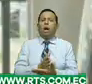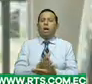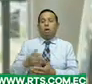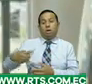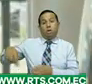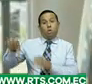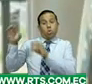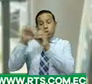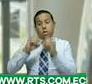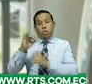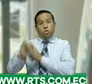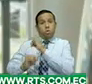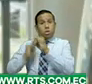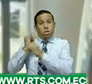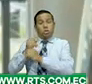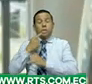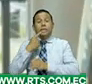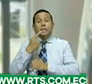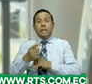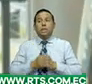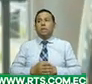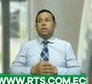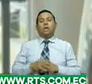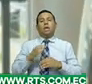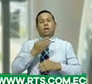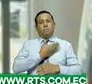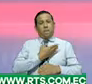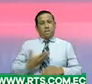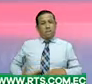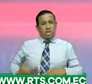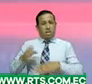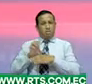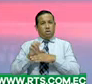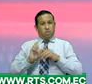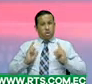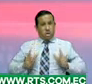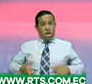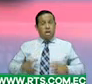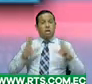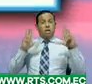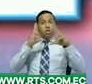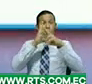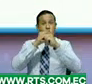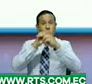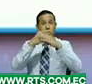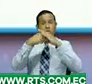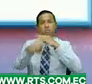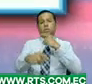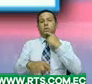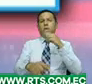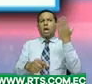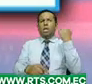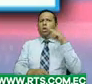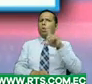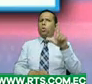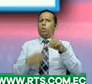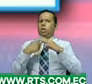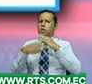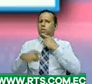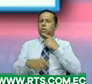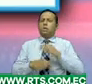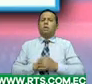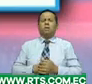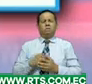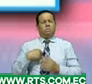En ese contexto fue el propio presidente de la República quien por medio de un tuit se manifestó el pasado lunes. Me preocupa la suspensión